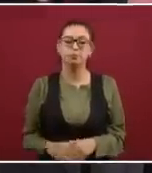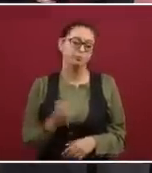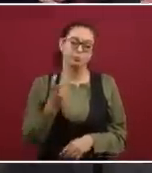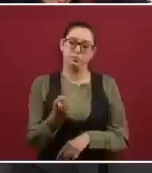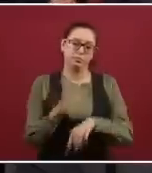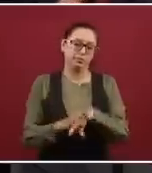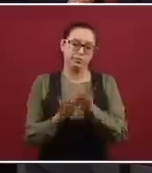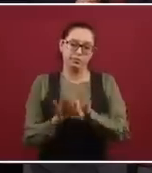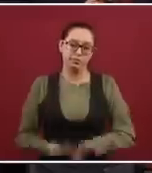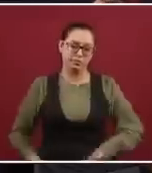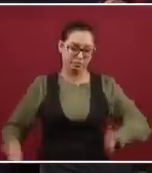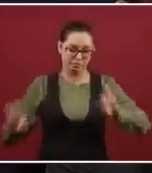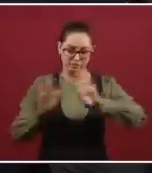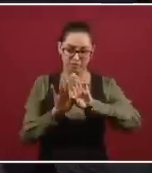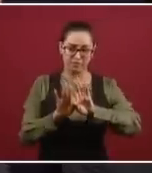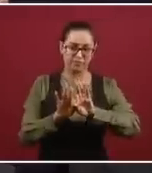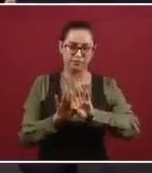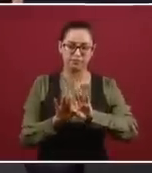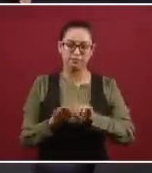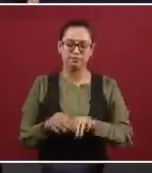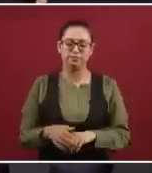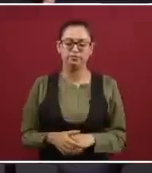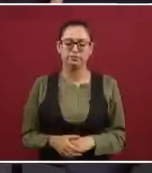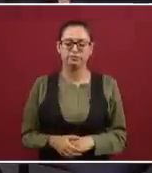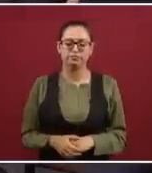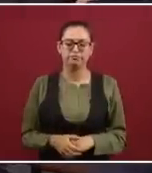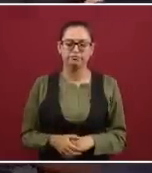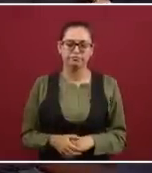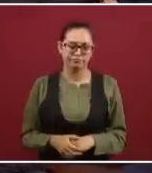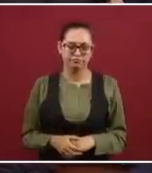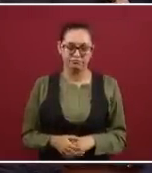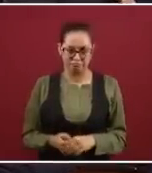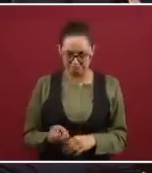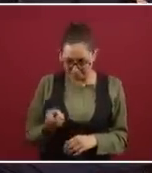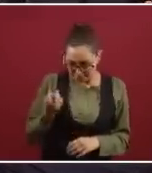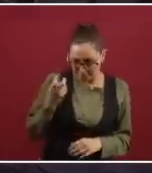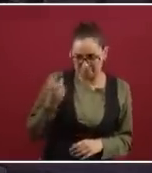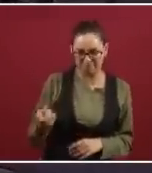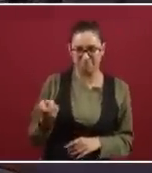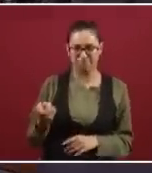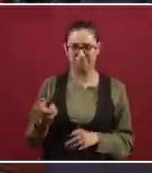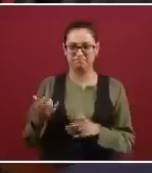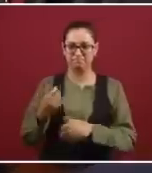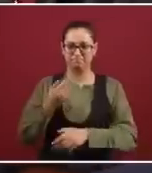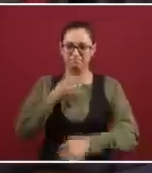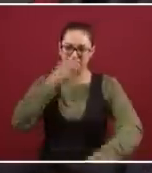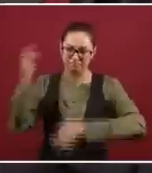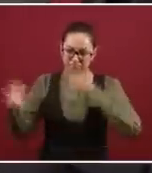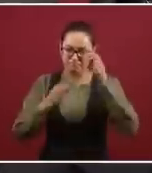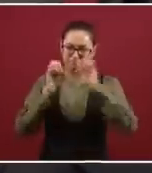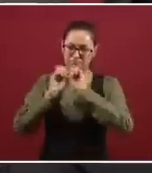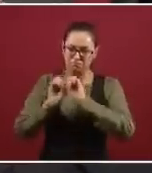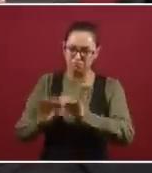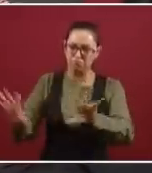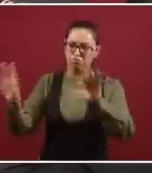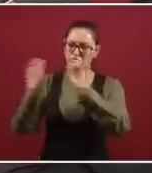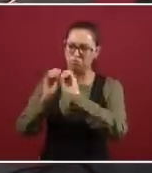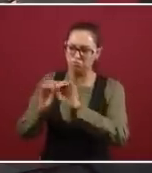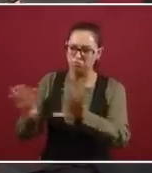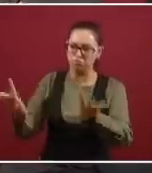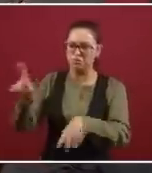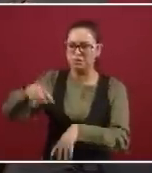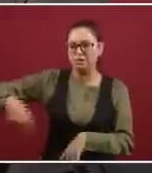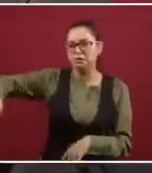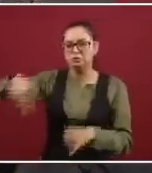fundamental en la vida, es esto, fortalecer el autoestima.